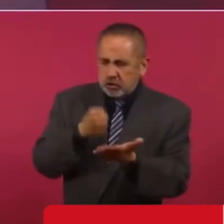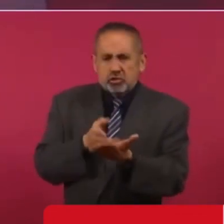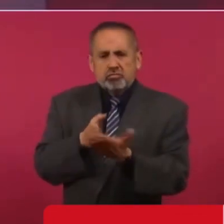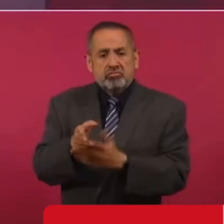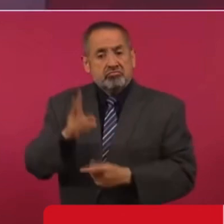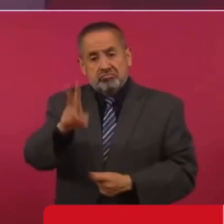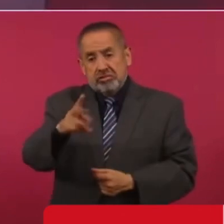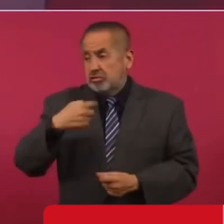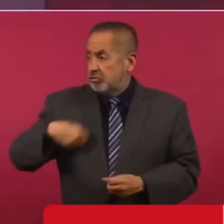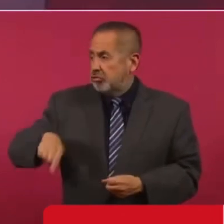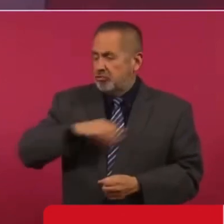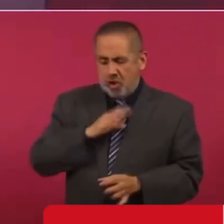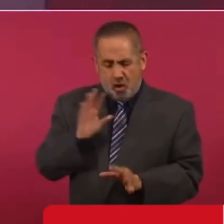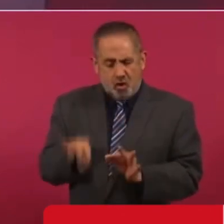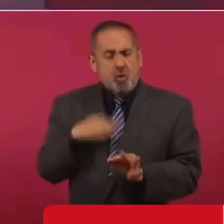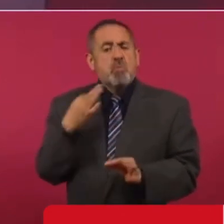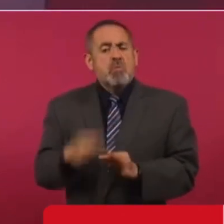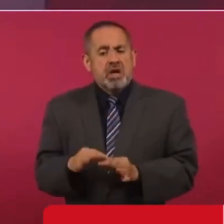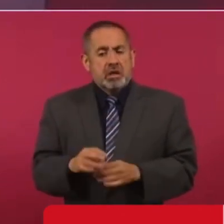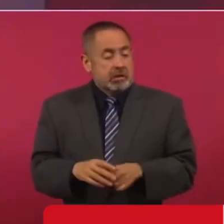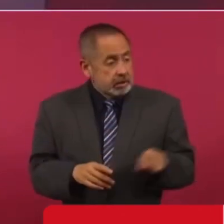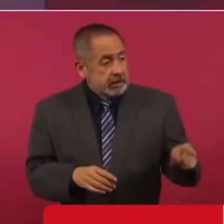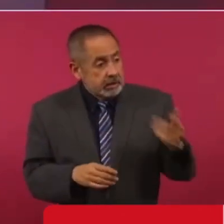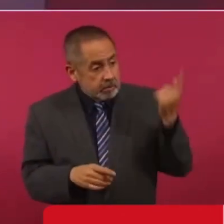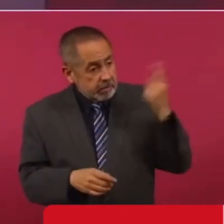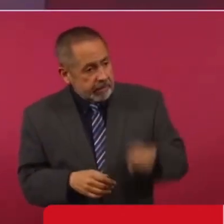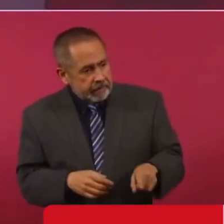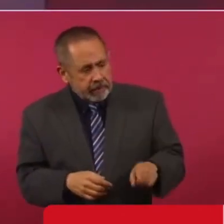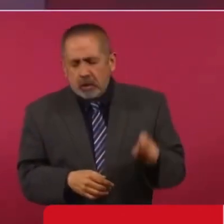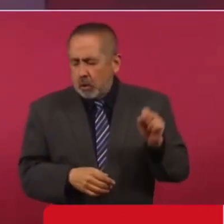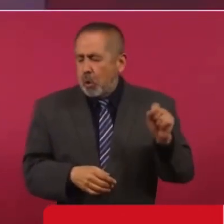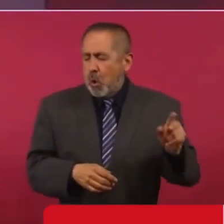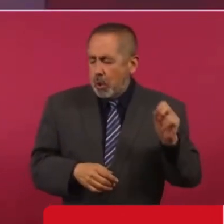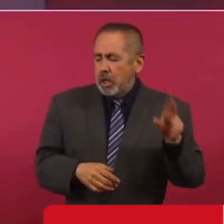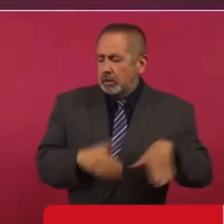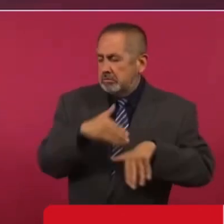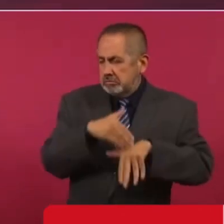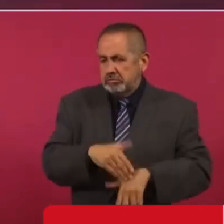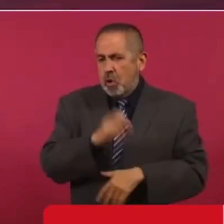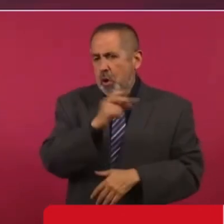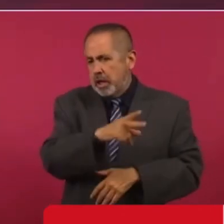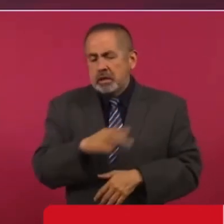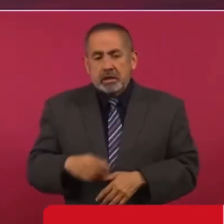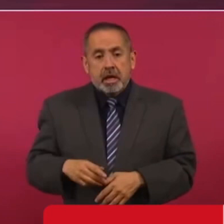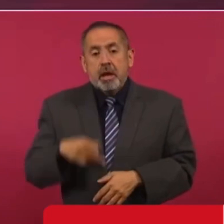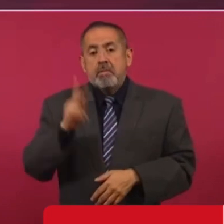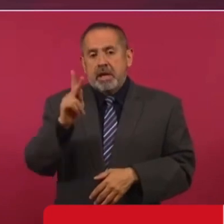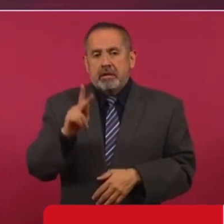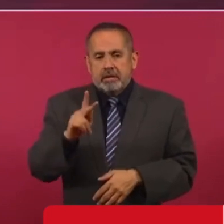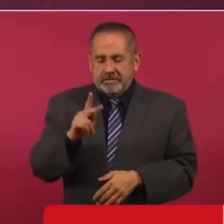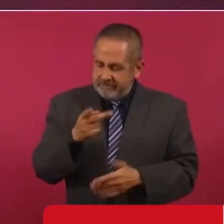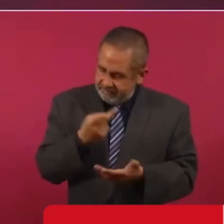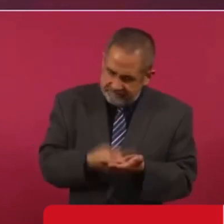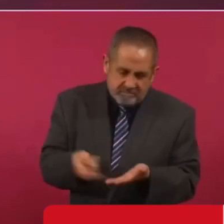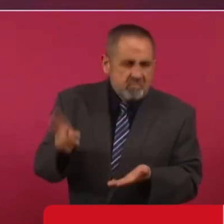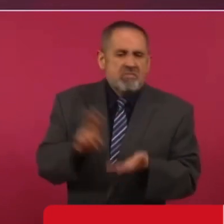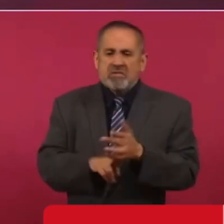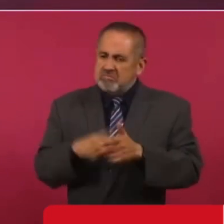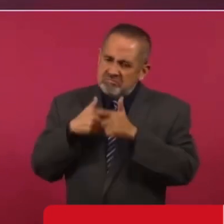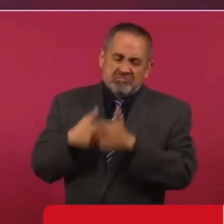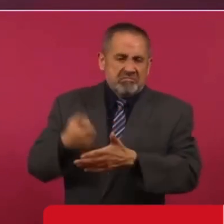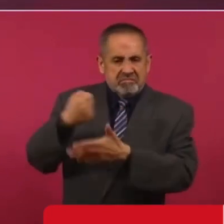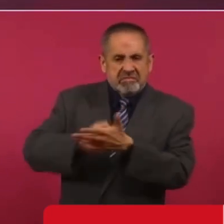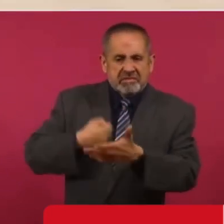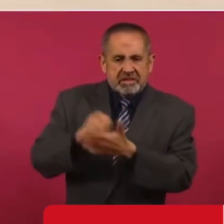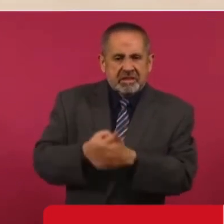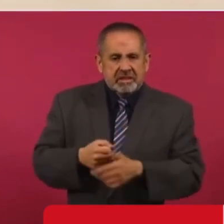cumplir con lo que resolvieron los ministros de la Corte, pero al mismo tiempo pues